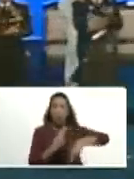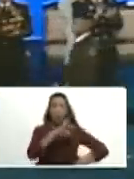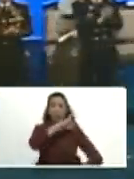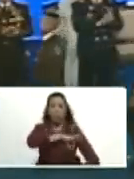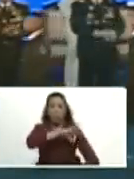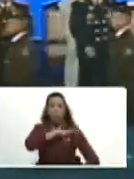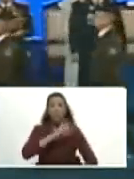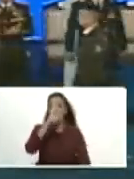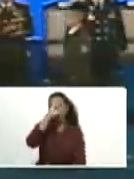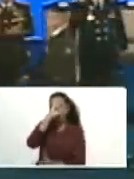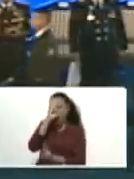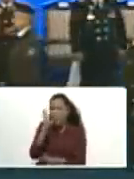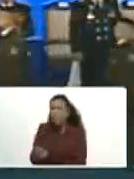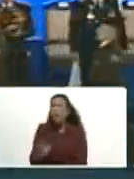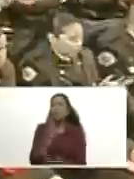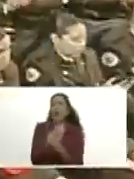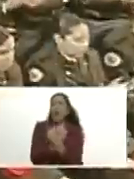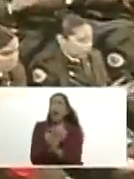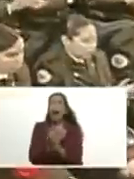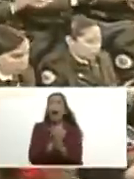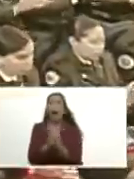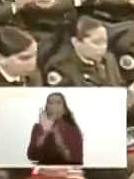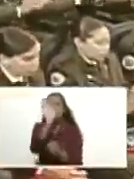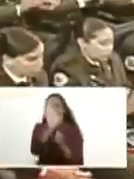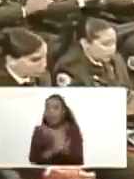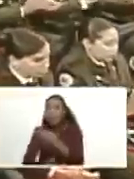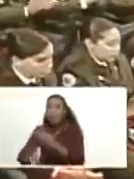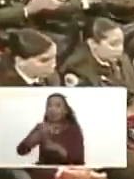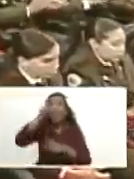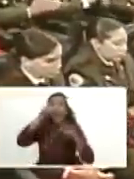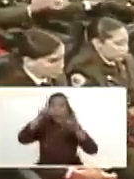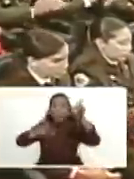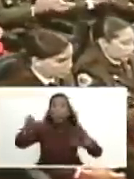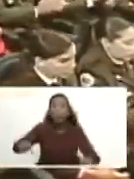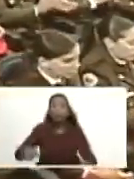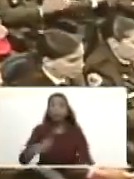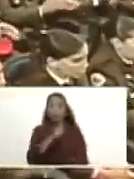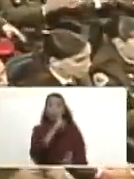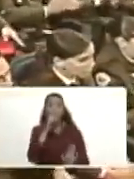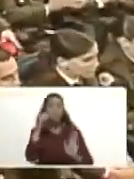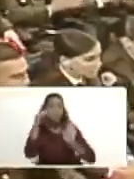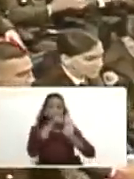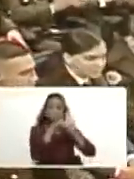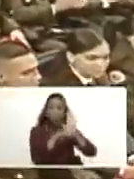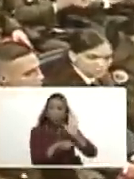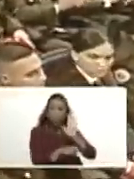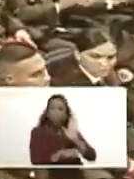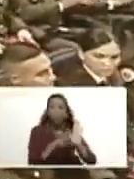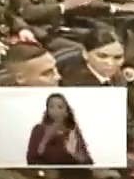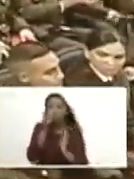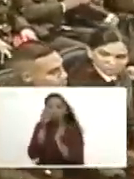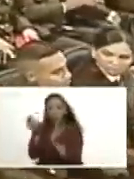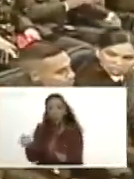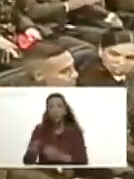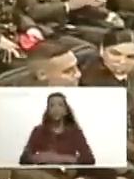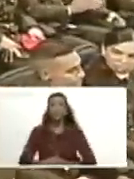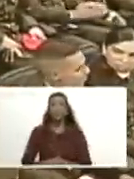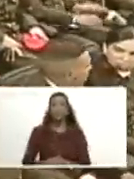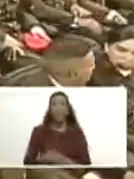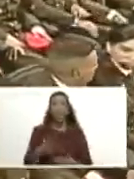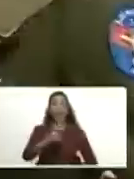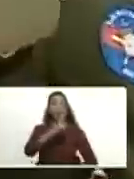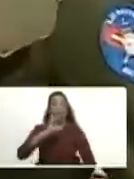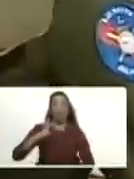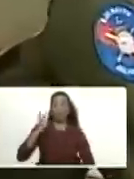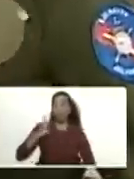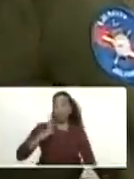que respeta, ama y protege al pueblo. Esa es la Fuerza Armada Nacional Bolivariana. En este acto de